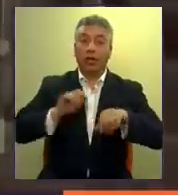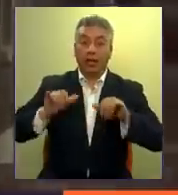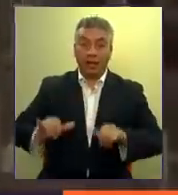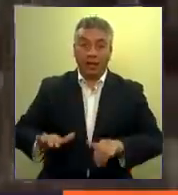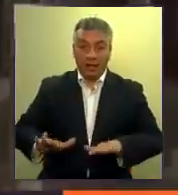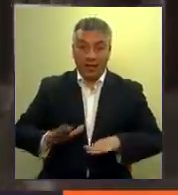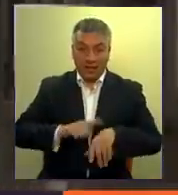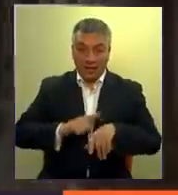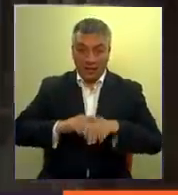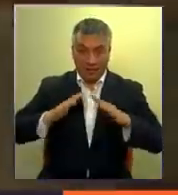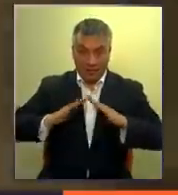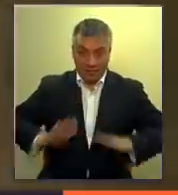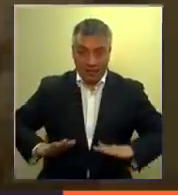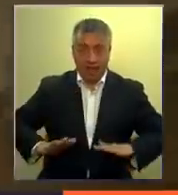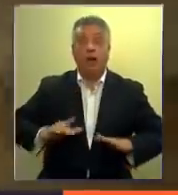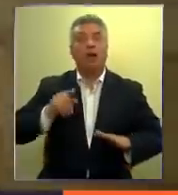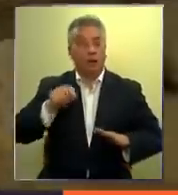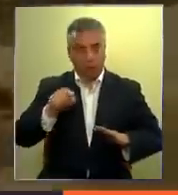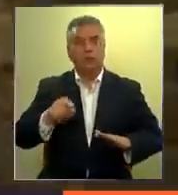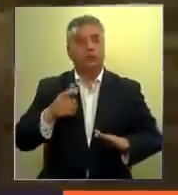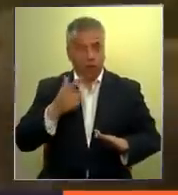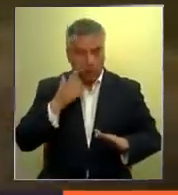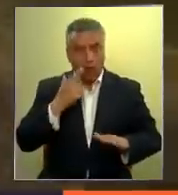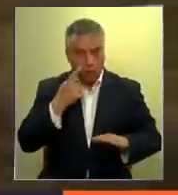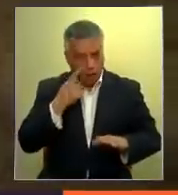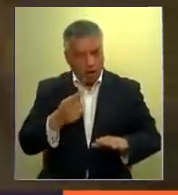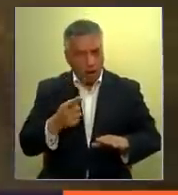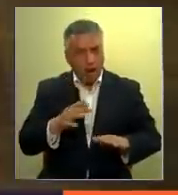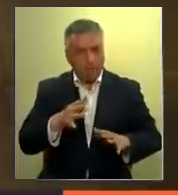un poco más notoria.